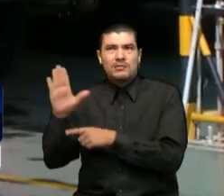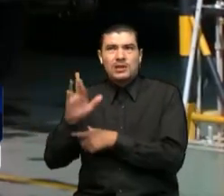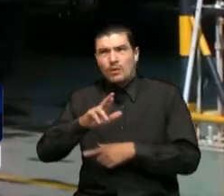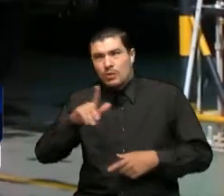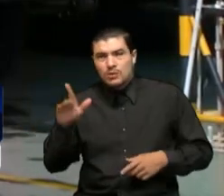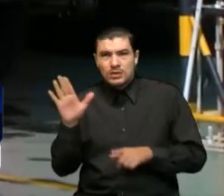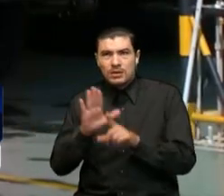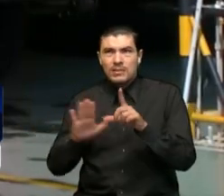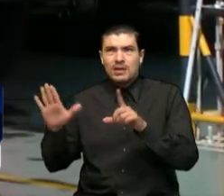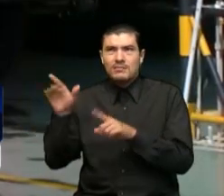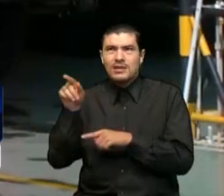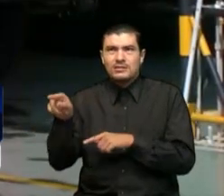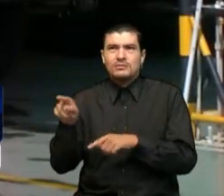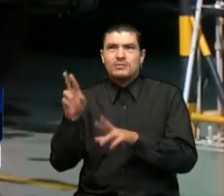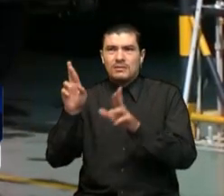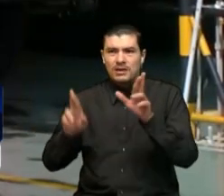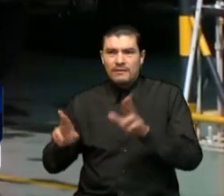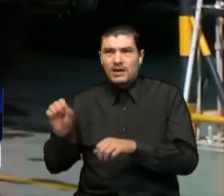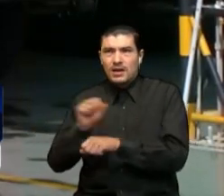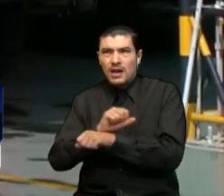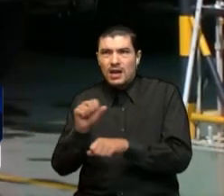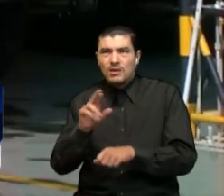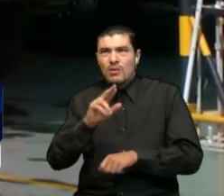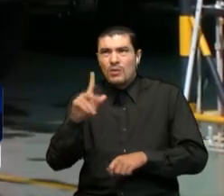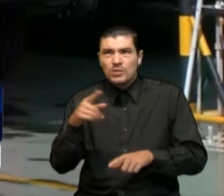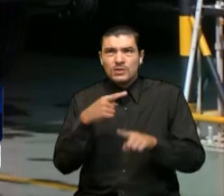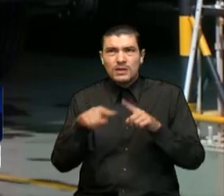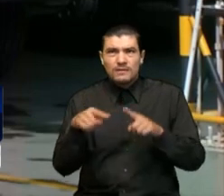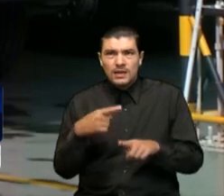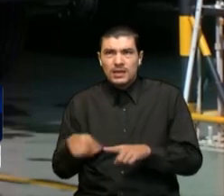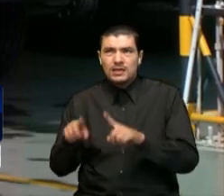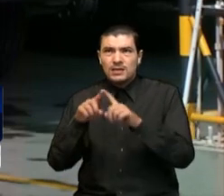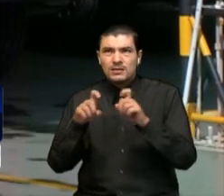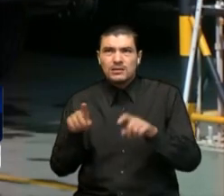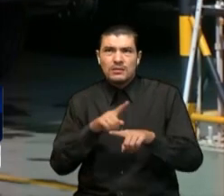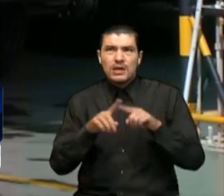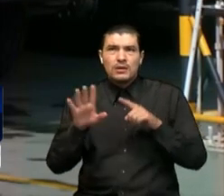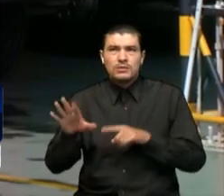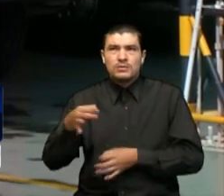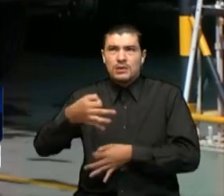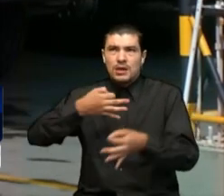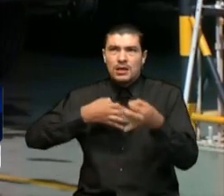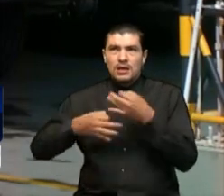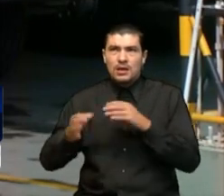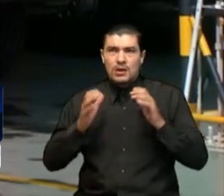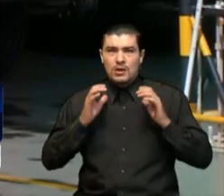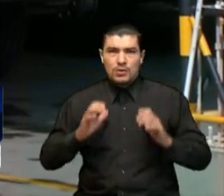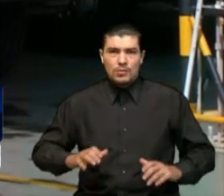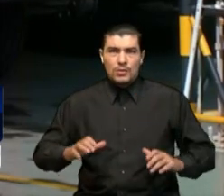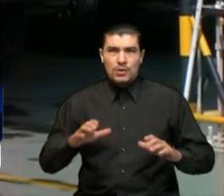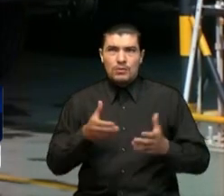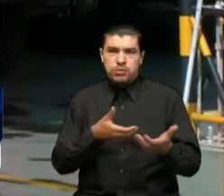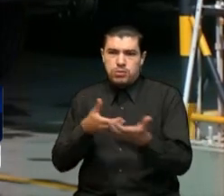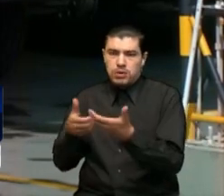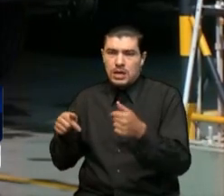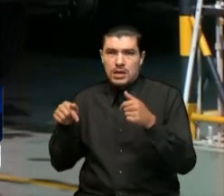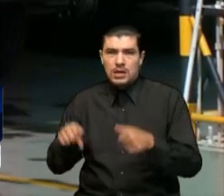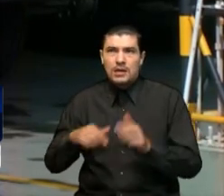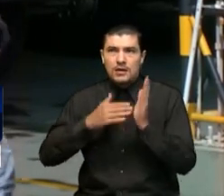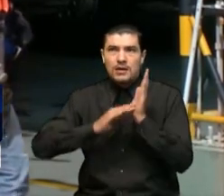vienen haciendo rifas de vehículos de apartamentos de una serie de cosas y haciéndose pasar por el cuerpo menos de floridablanca